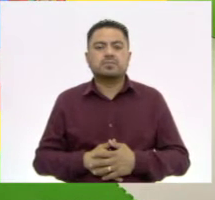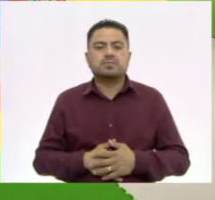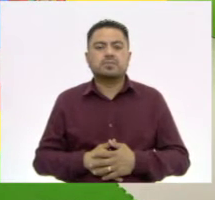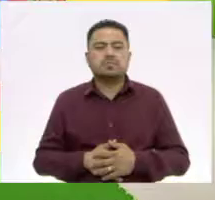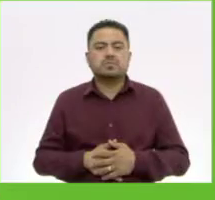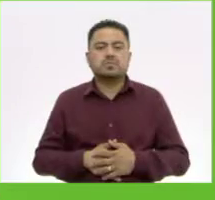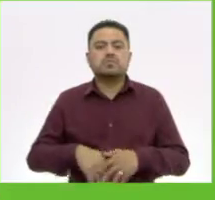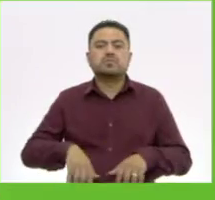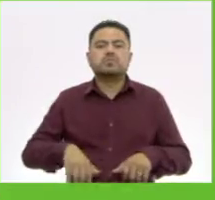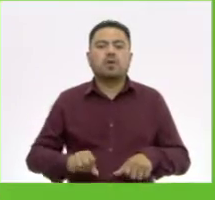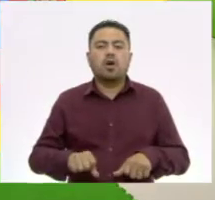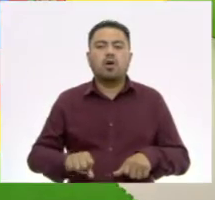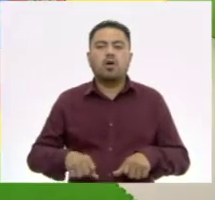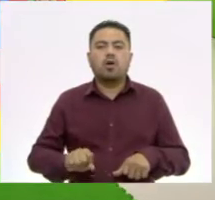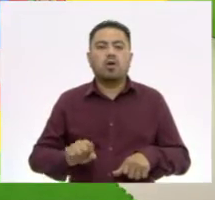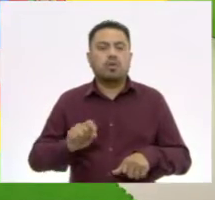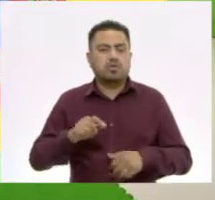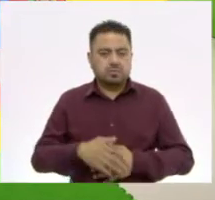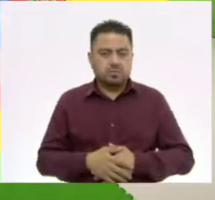la moto